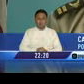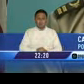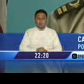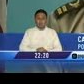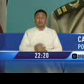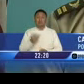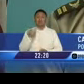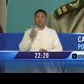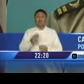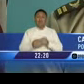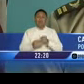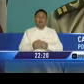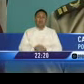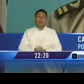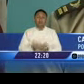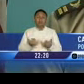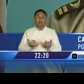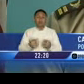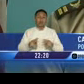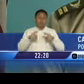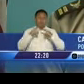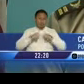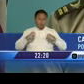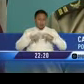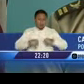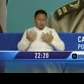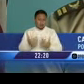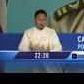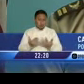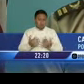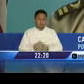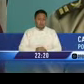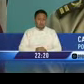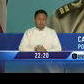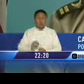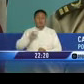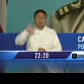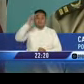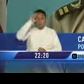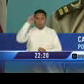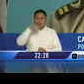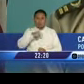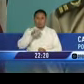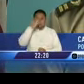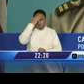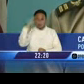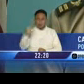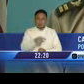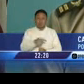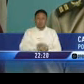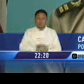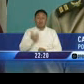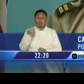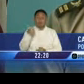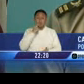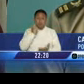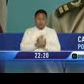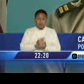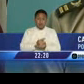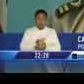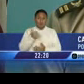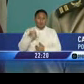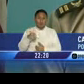manera tenemos que esperar los peritajes de las experticias de criminalística para determinar si es un arma real de fuego